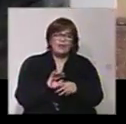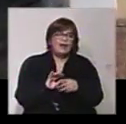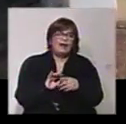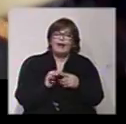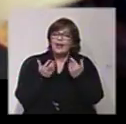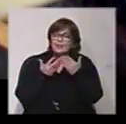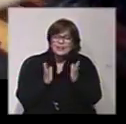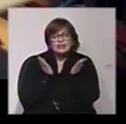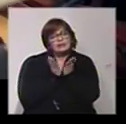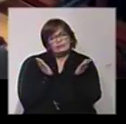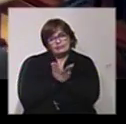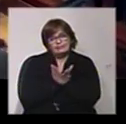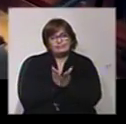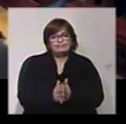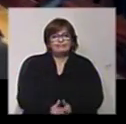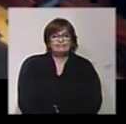empezando a estudiar.